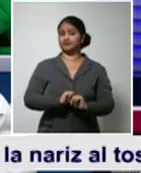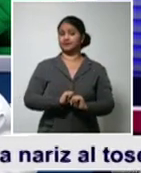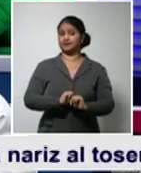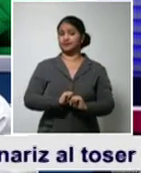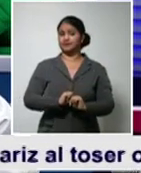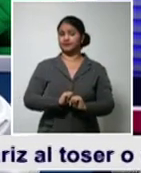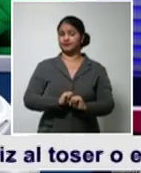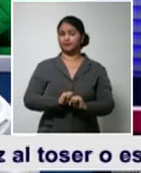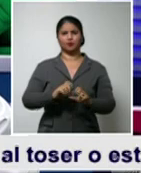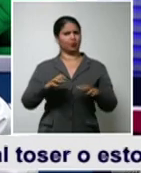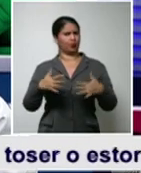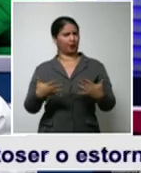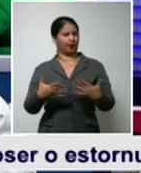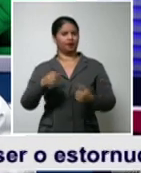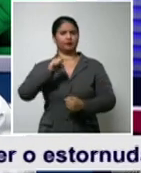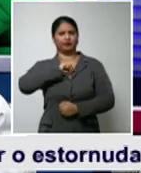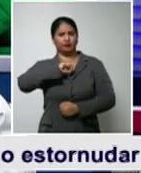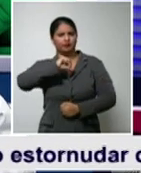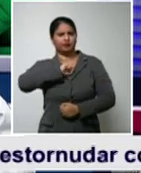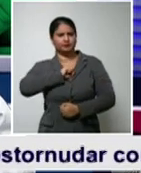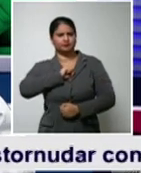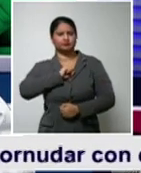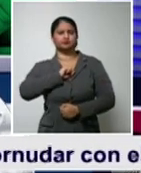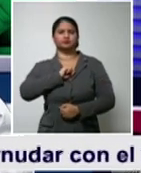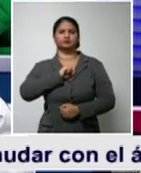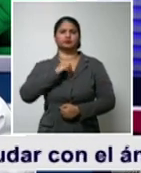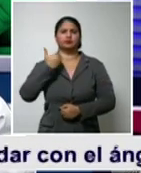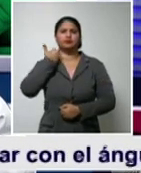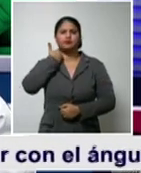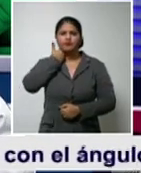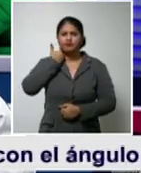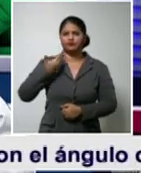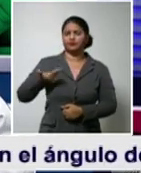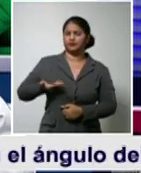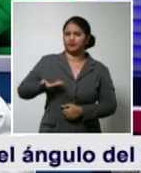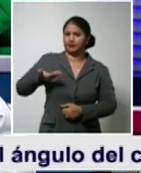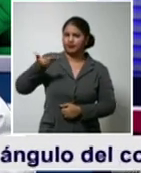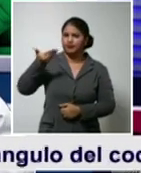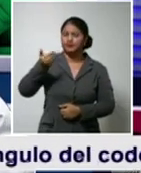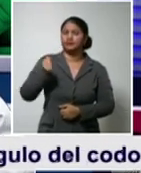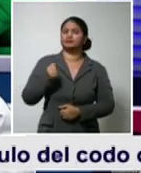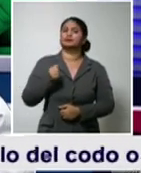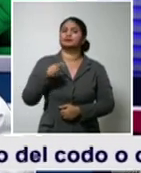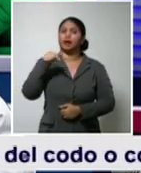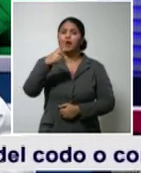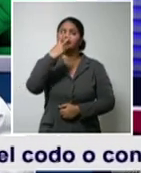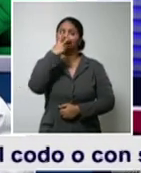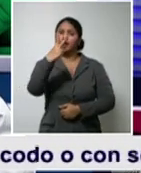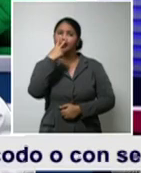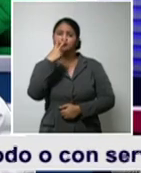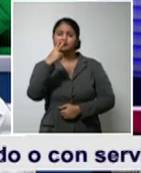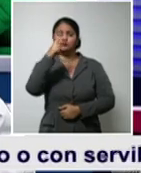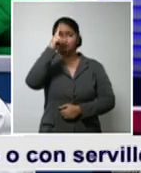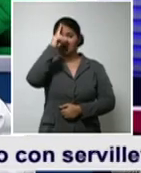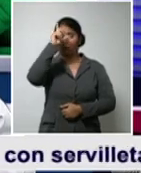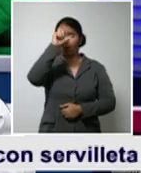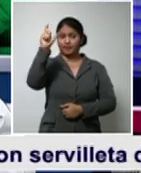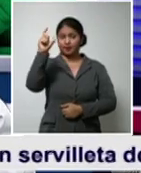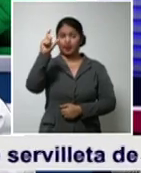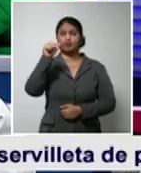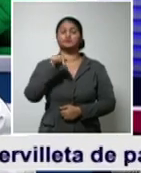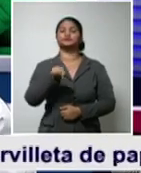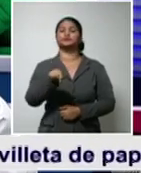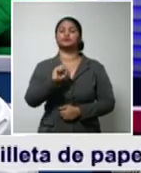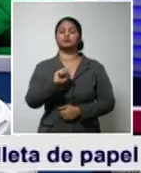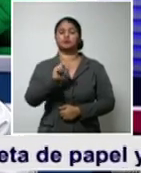falta de aire, fiebre, fue evaluada en el hospital, se ingresó, se hizo